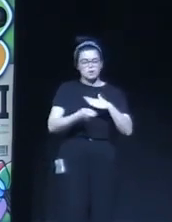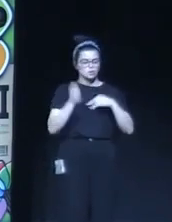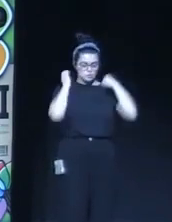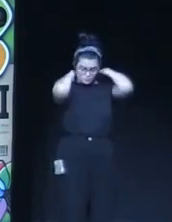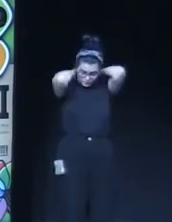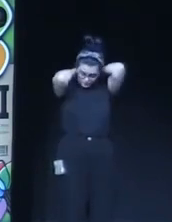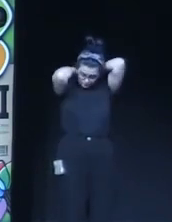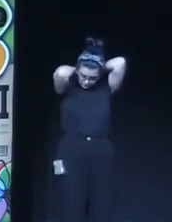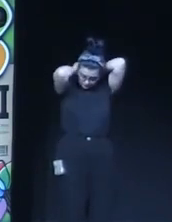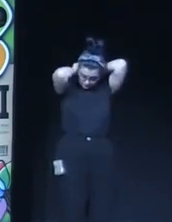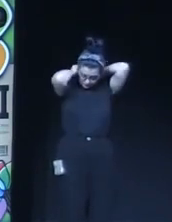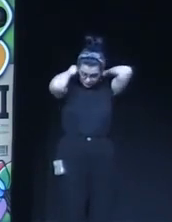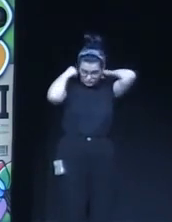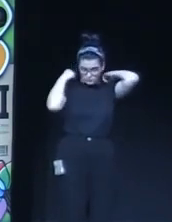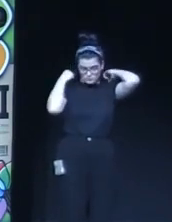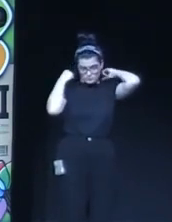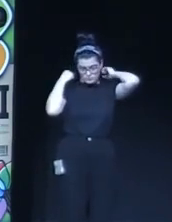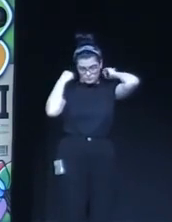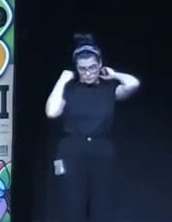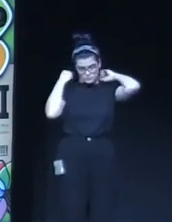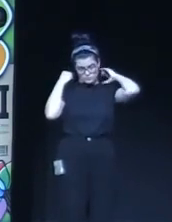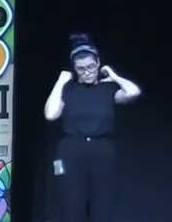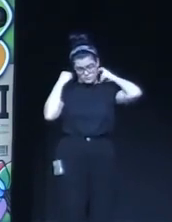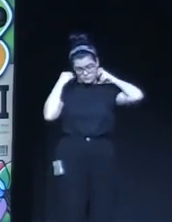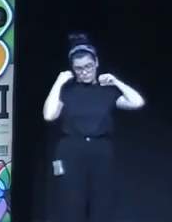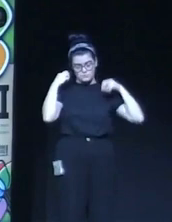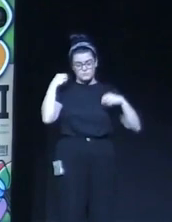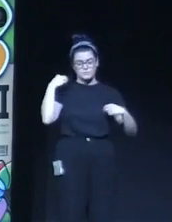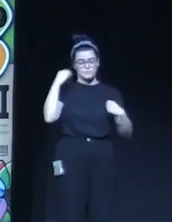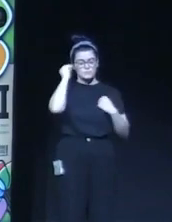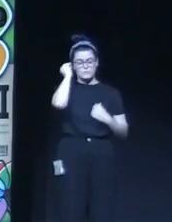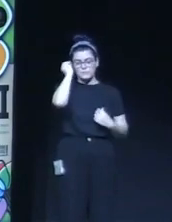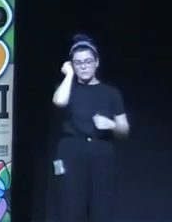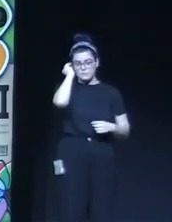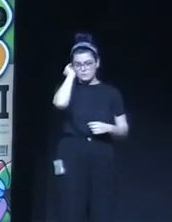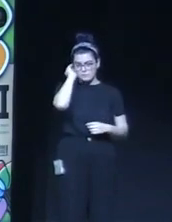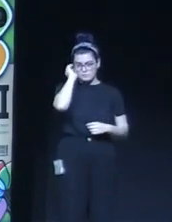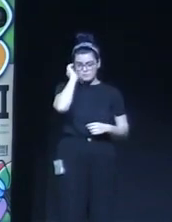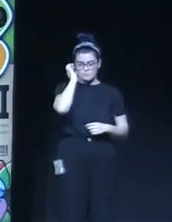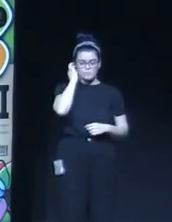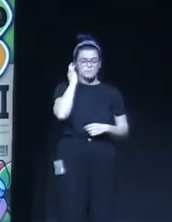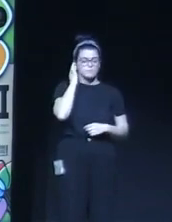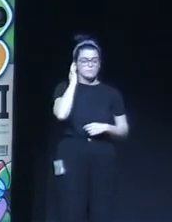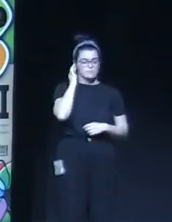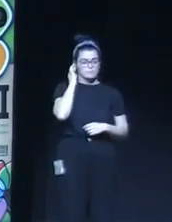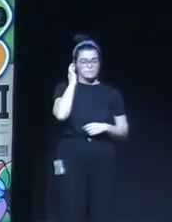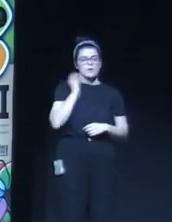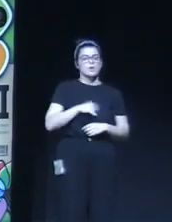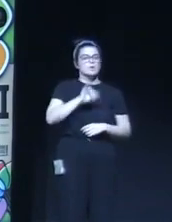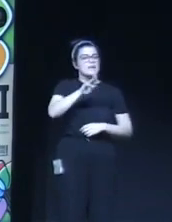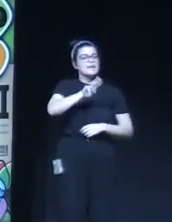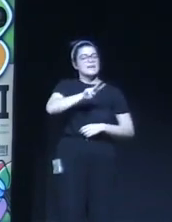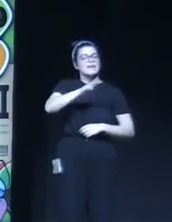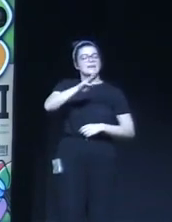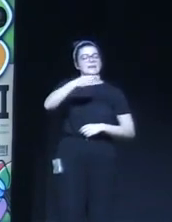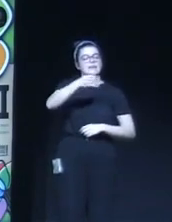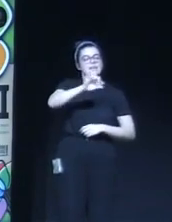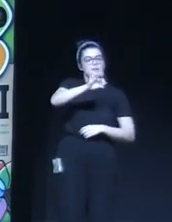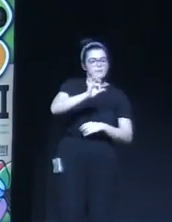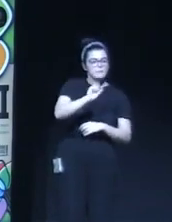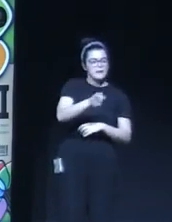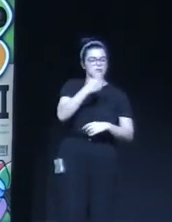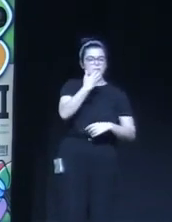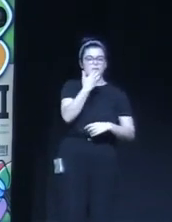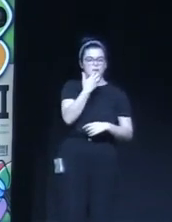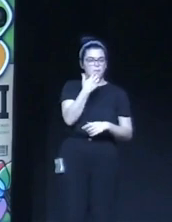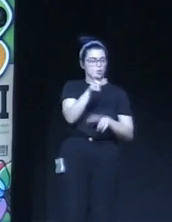que se pueden definir. ¿Qué tiro para que lo todo digas? El IBEX se puede definir. Uh-huh. Esos, no digo que dominan absolutamente, dirigen